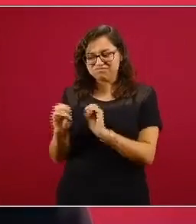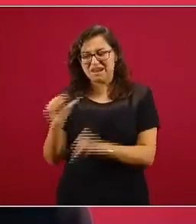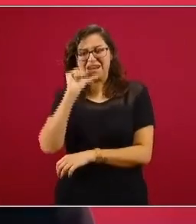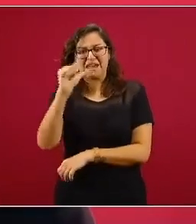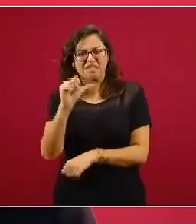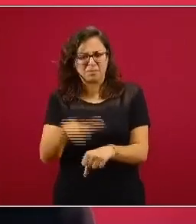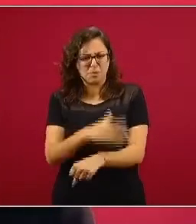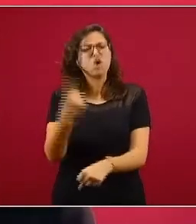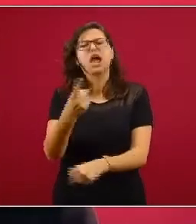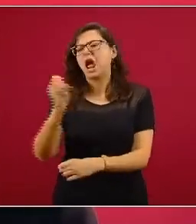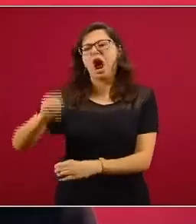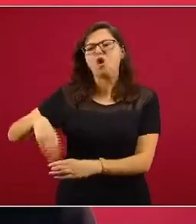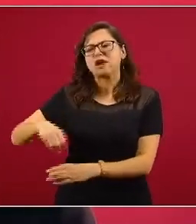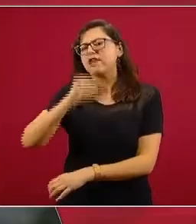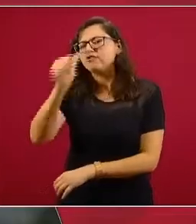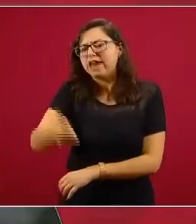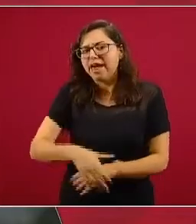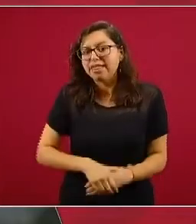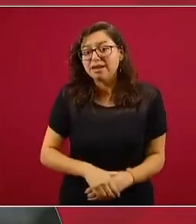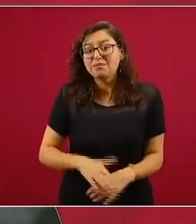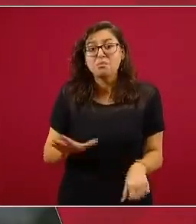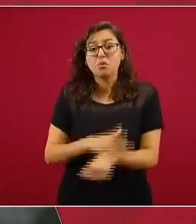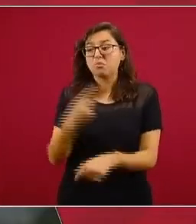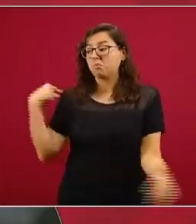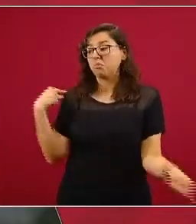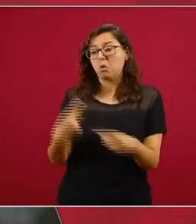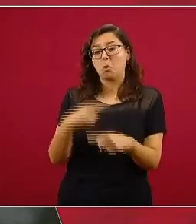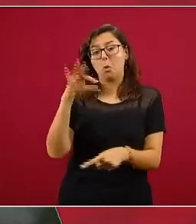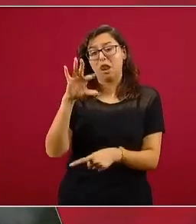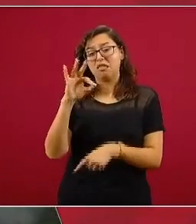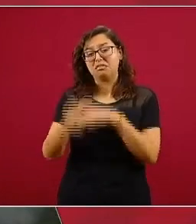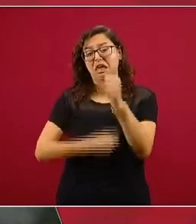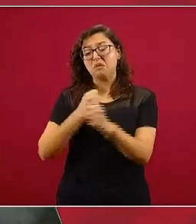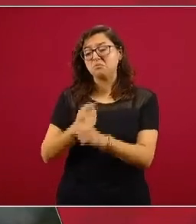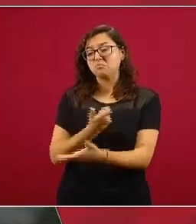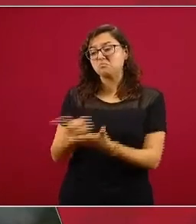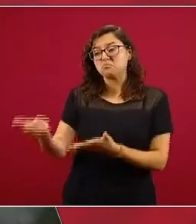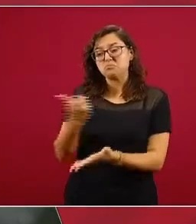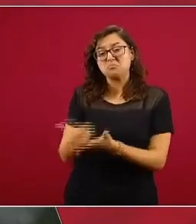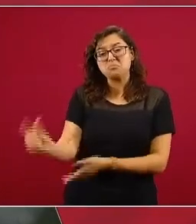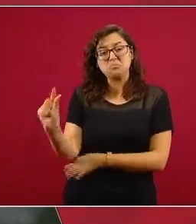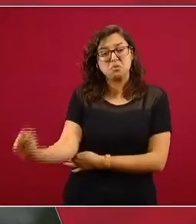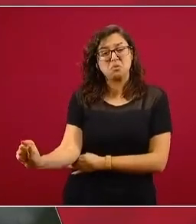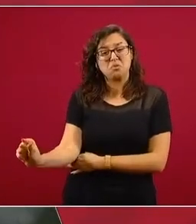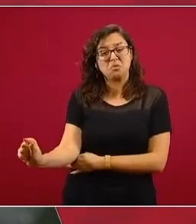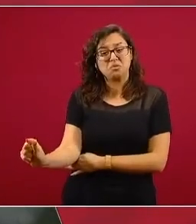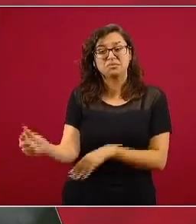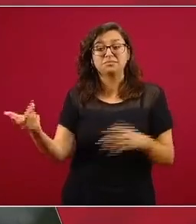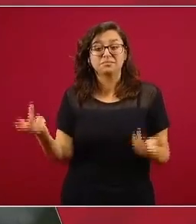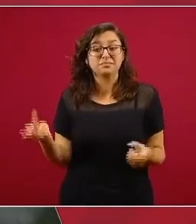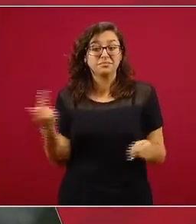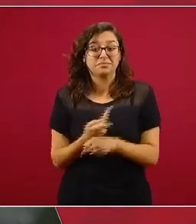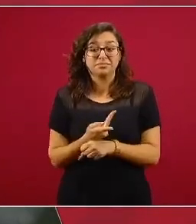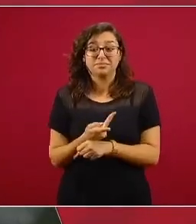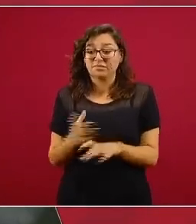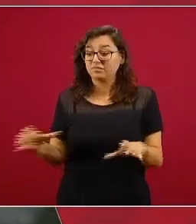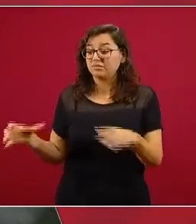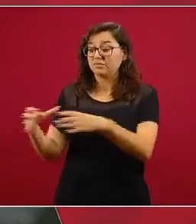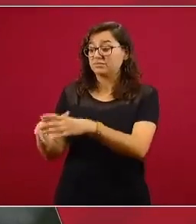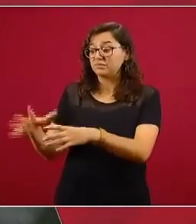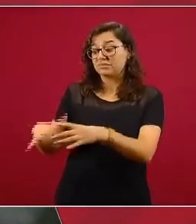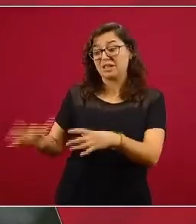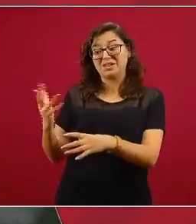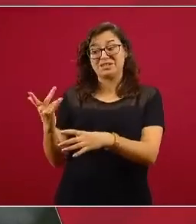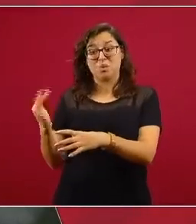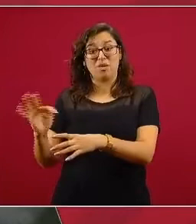y han sido por más de 40 años insuficientes. Entonces, hay un segmento, nada pequeño, es la mitad